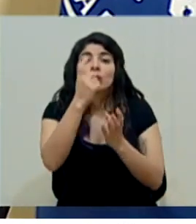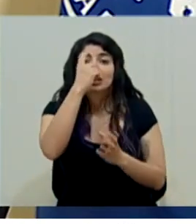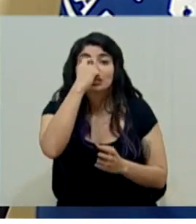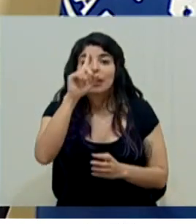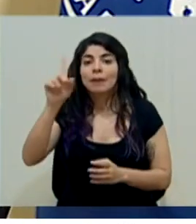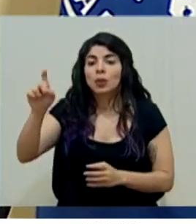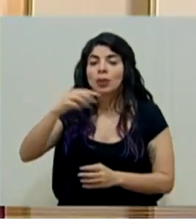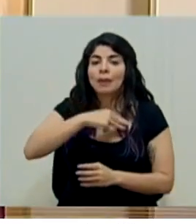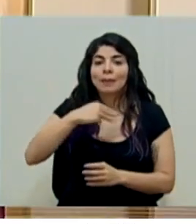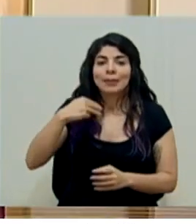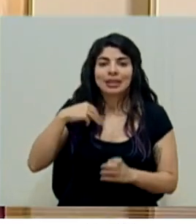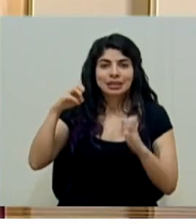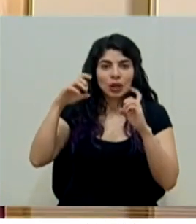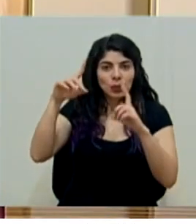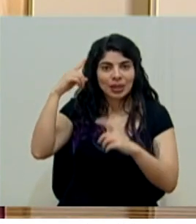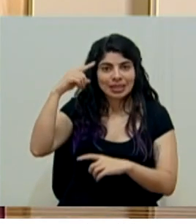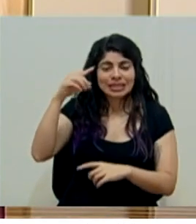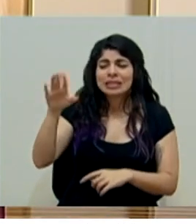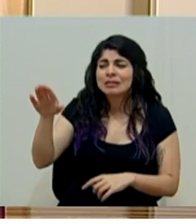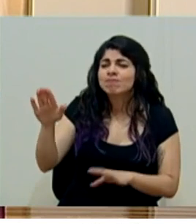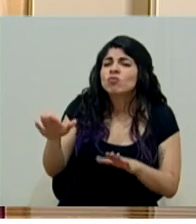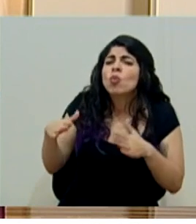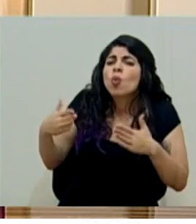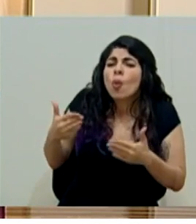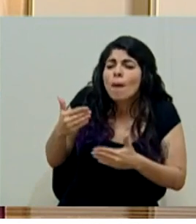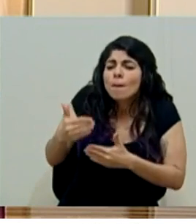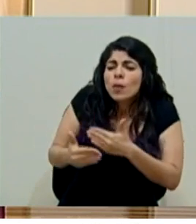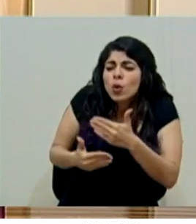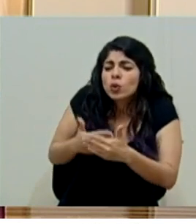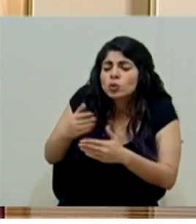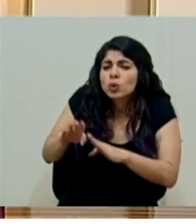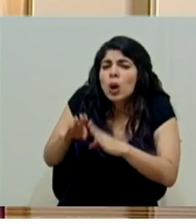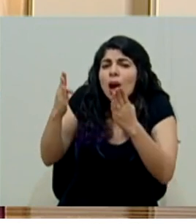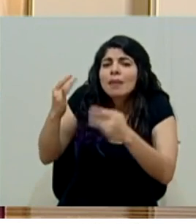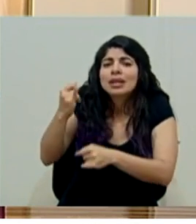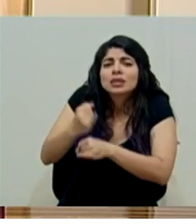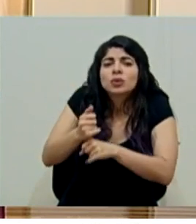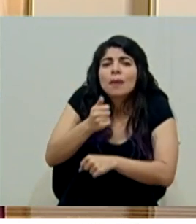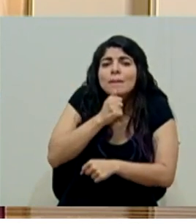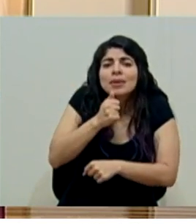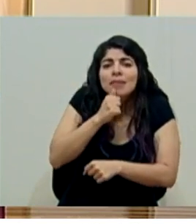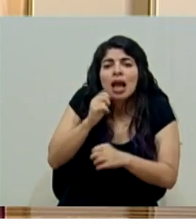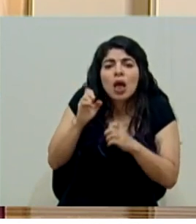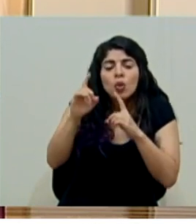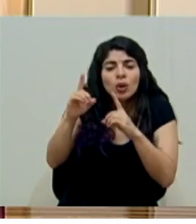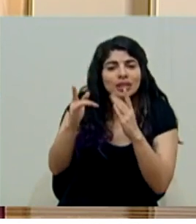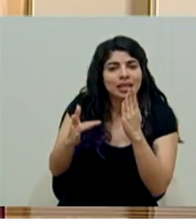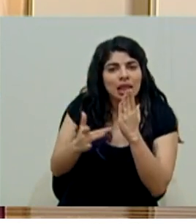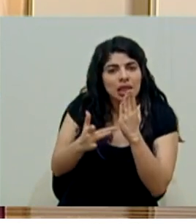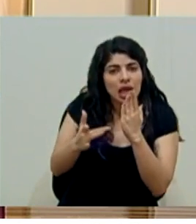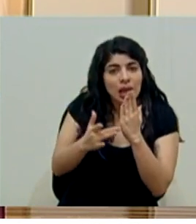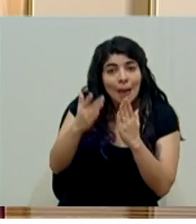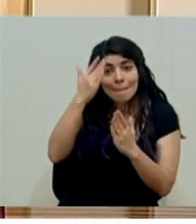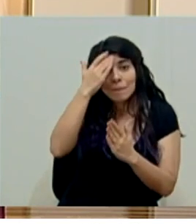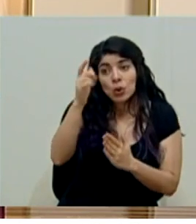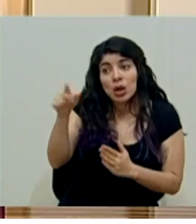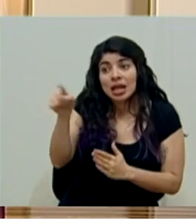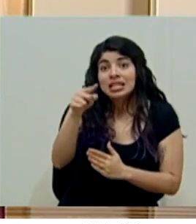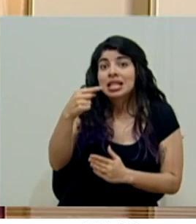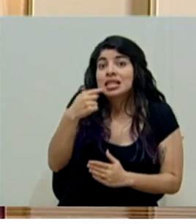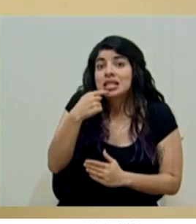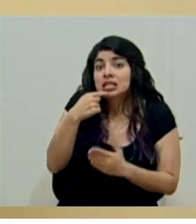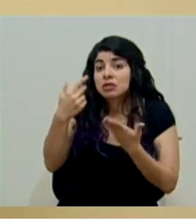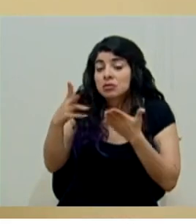a la ministra de Educación Giselle Cruz. ¿Cómo va el proceso de reapertura de institutos privados de educación técnica, ya que indican que